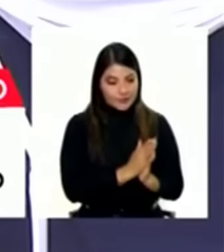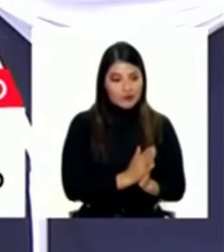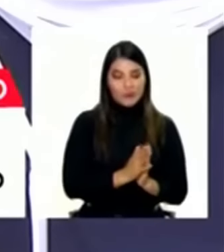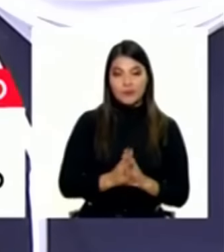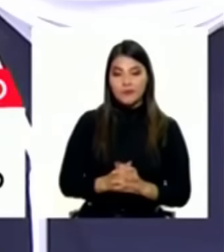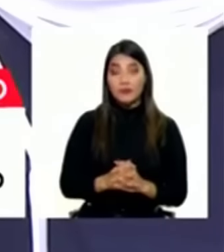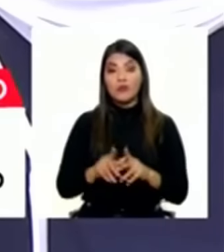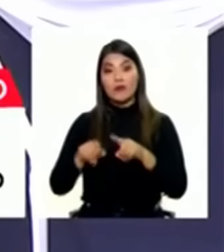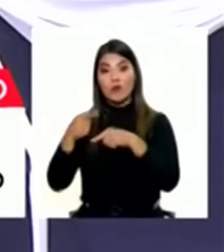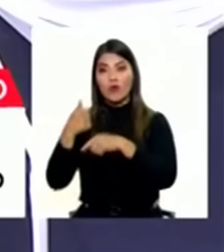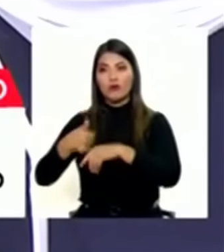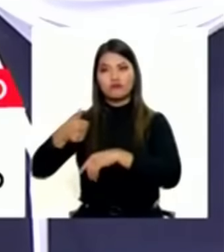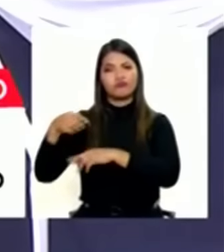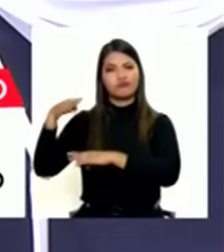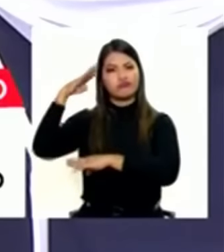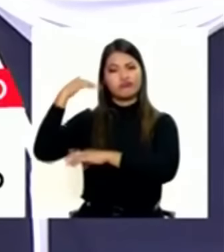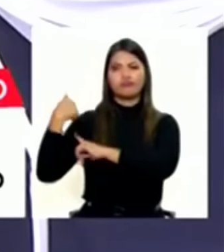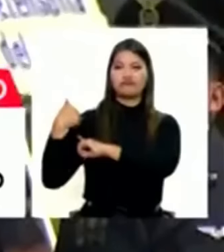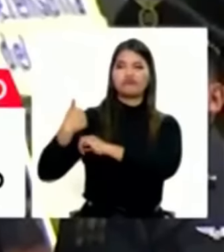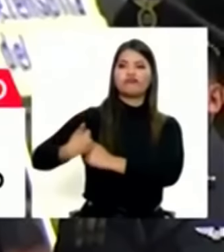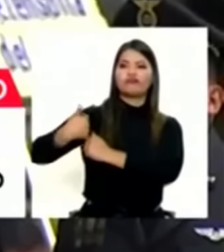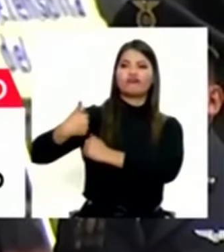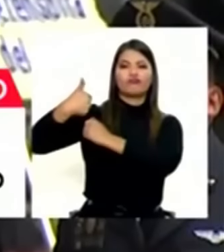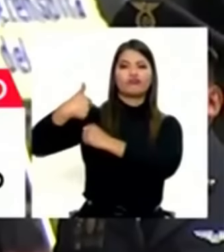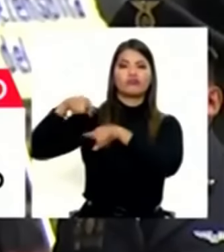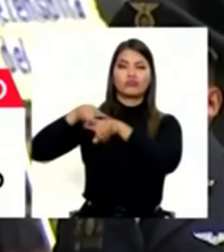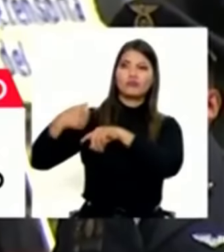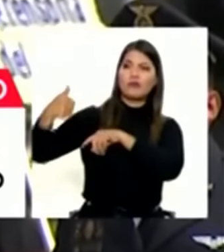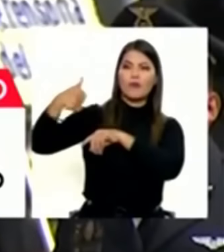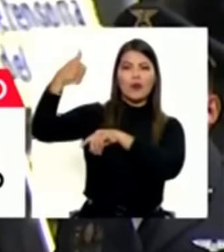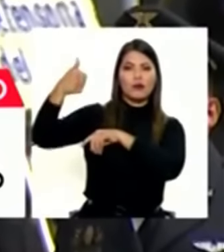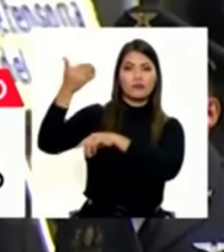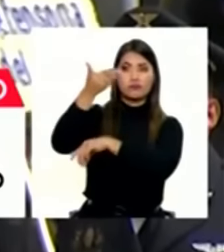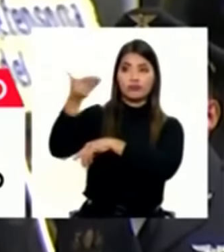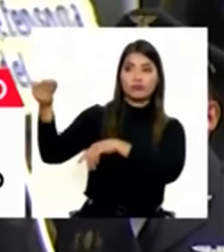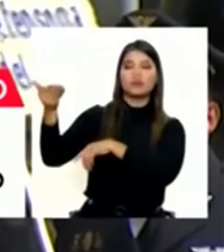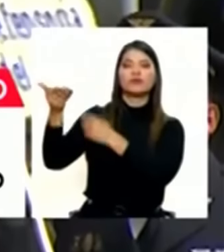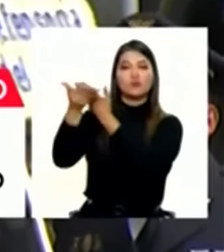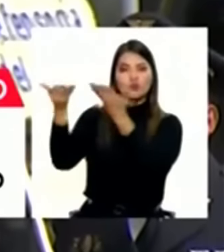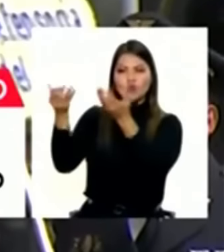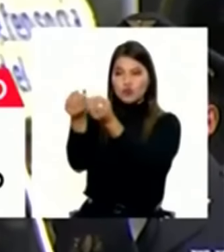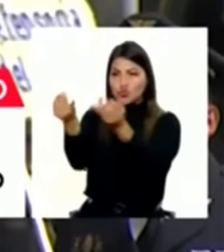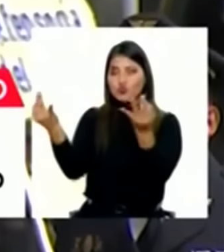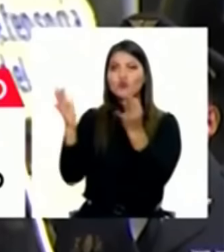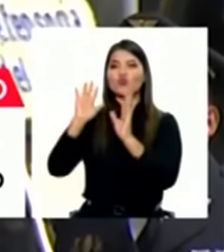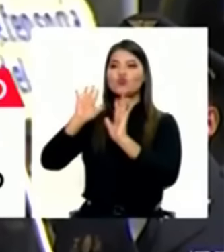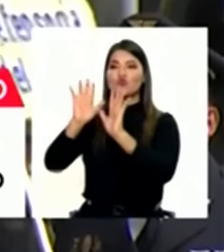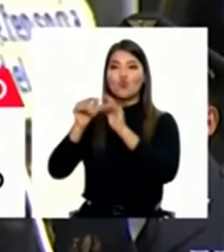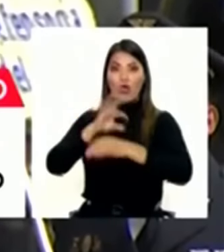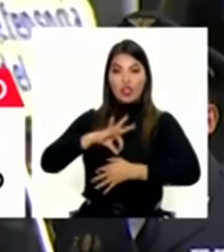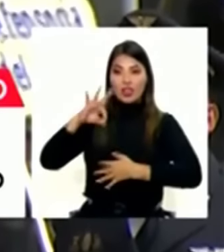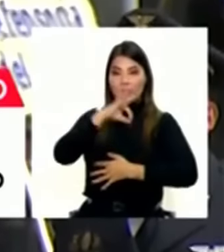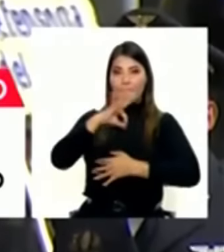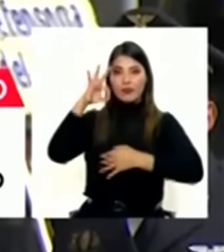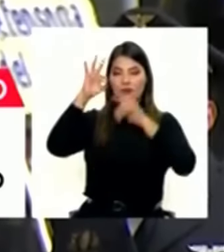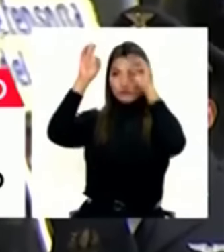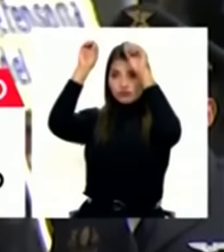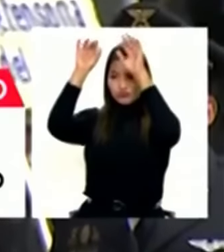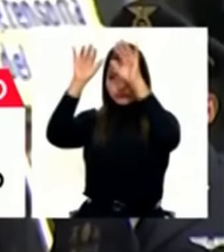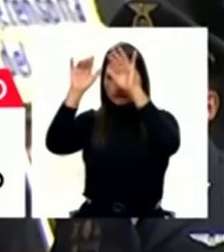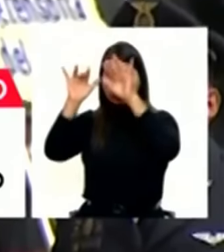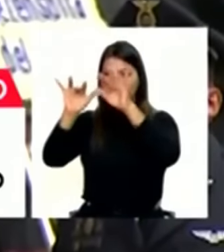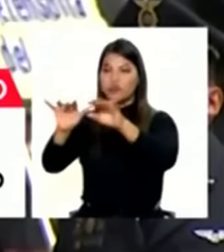Por nuestro comandante general y el alto mando, para que el Espíritu Santo les